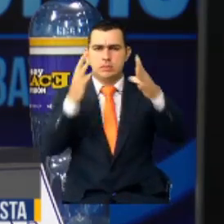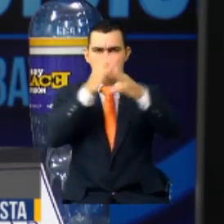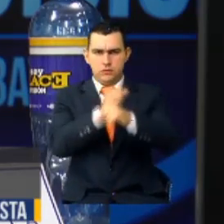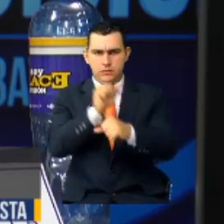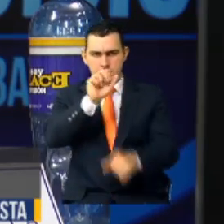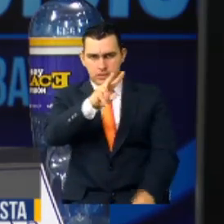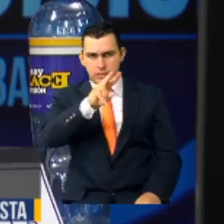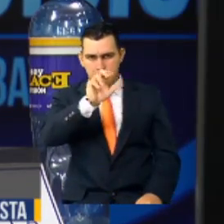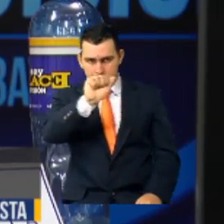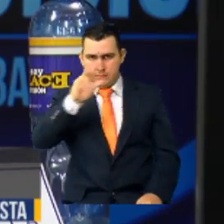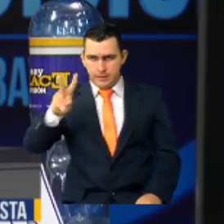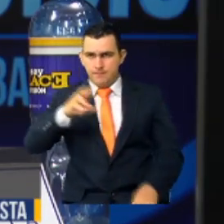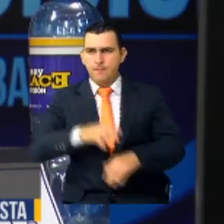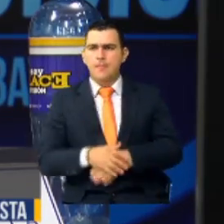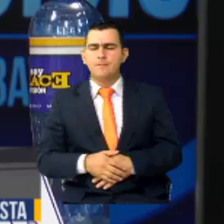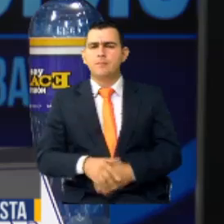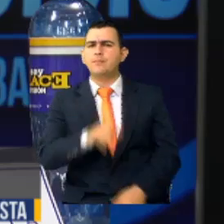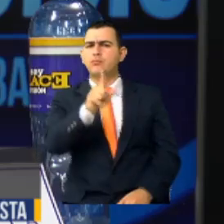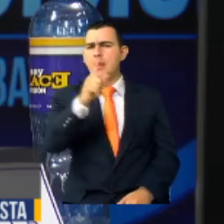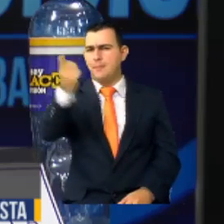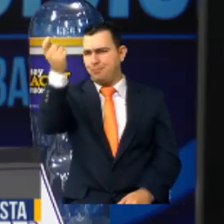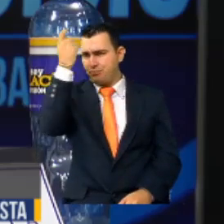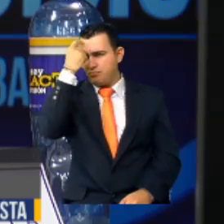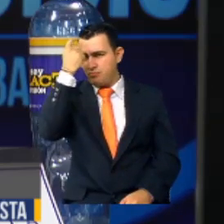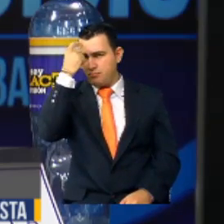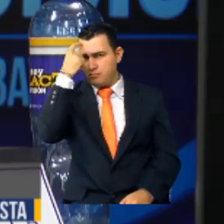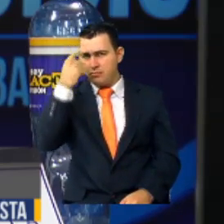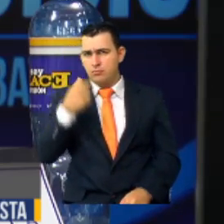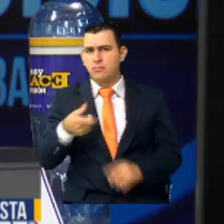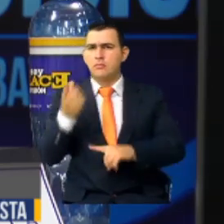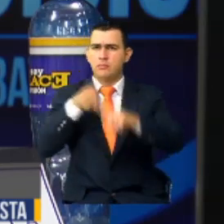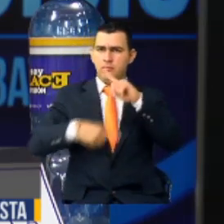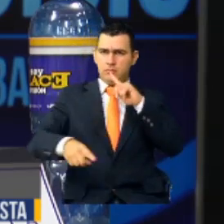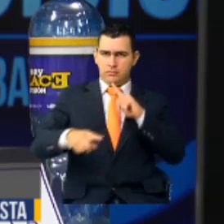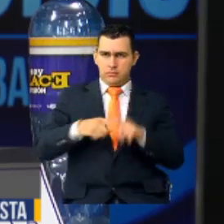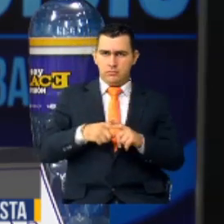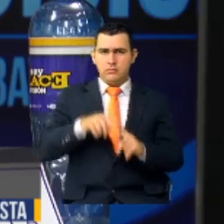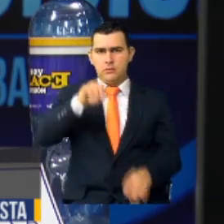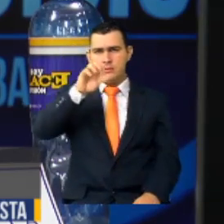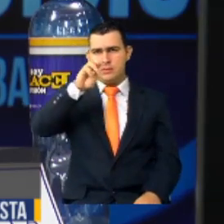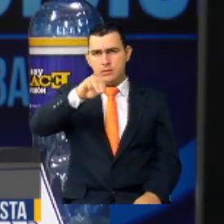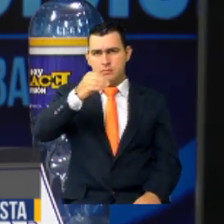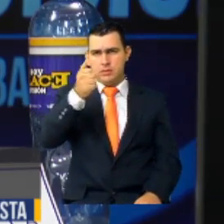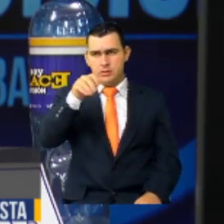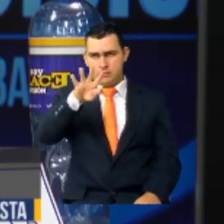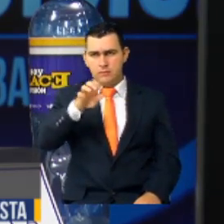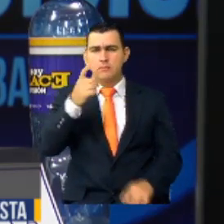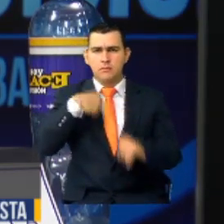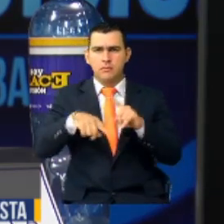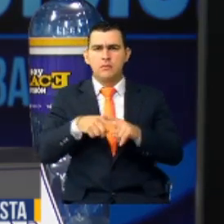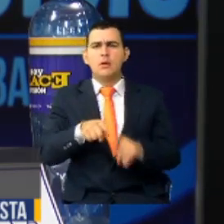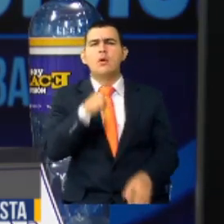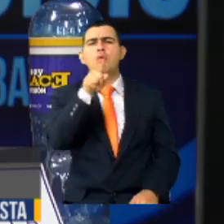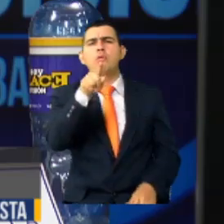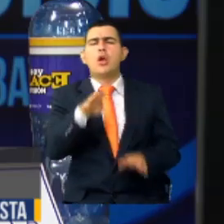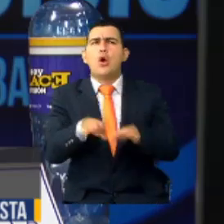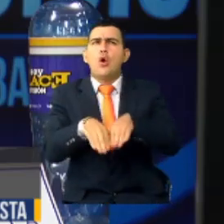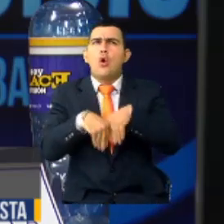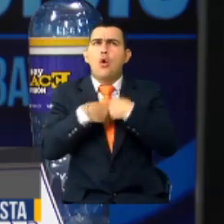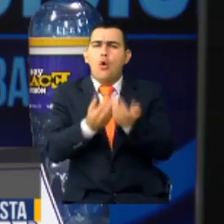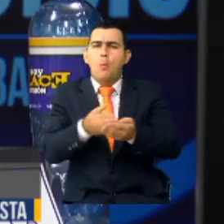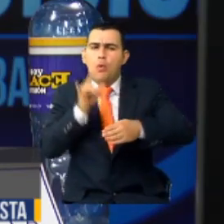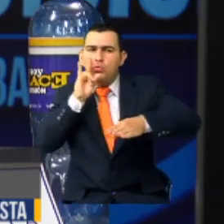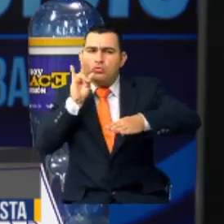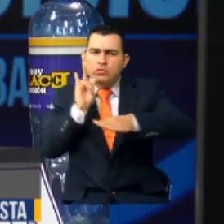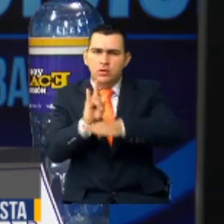la experiencia que usted tiene como desmovilizado de la guerrilla del M-19, ¿cómo aplicaría un plan de seguridad